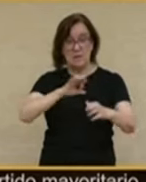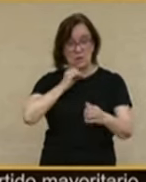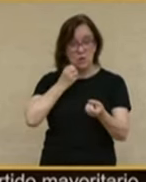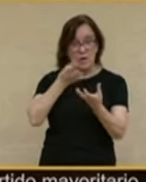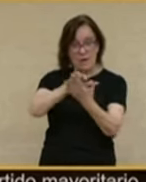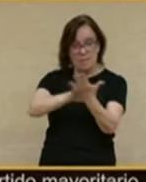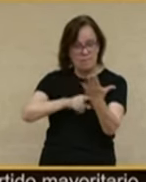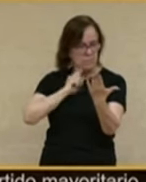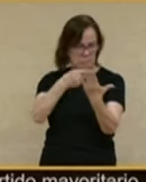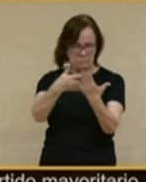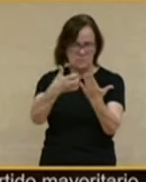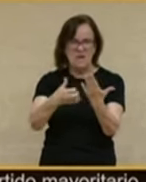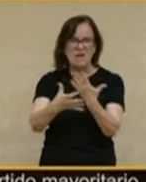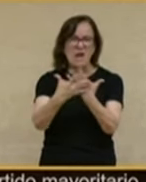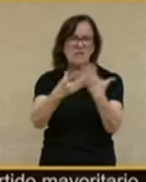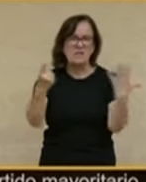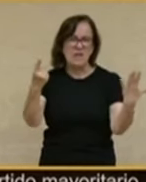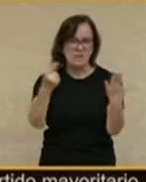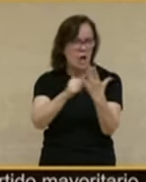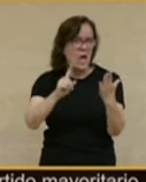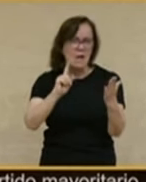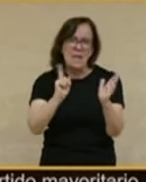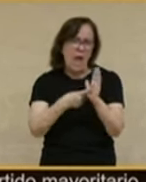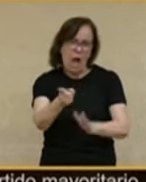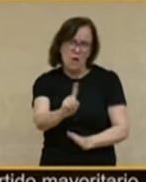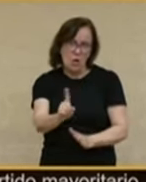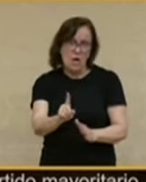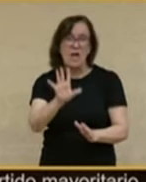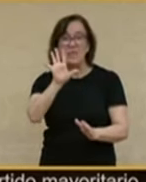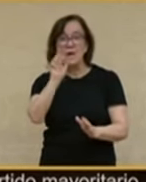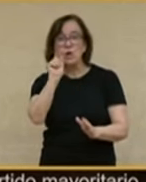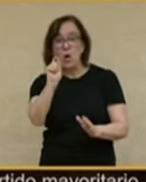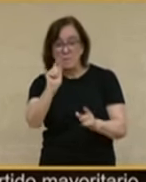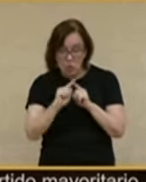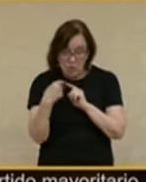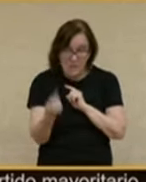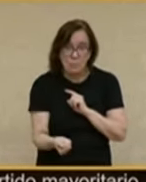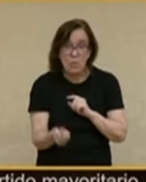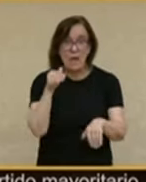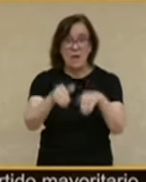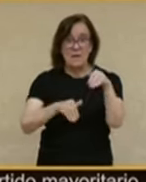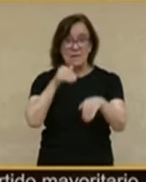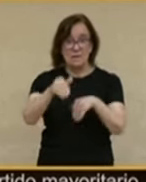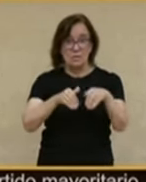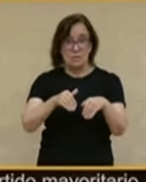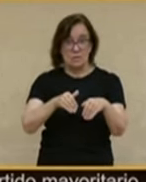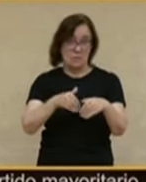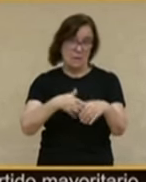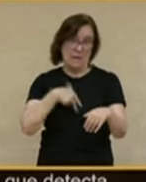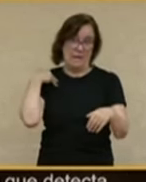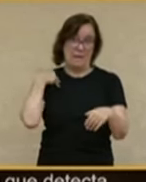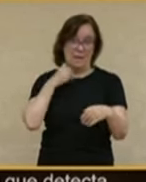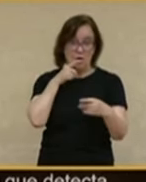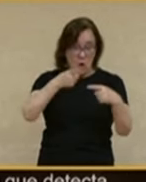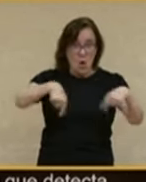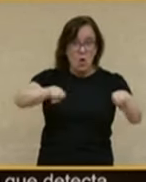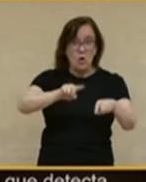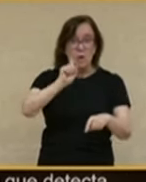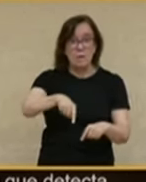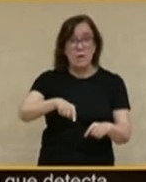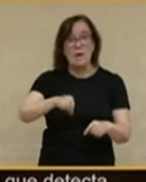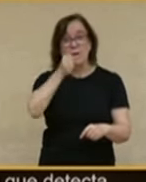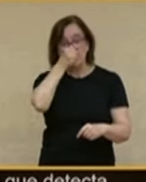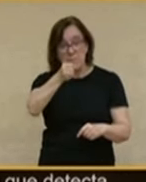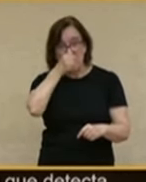informe que detecta hasta 16 tachas de ilegalidad. Hasta 5 minutos después de las elecciones generales, incluso ustedes, el